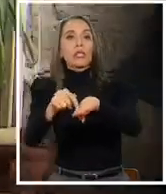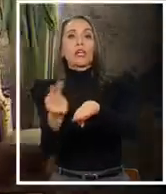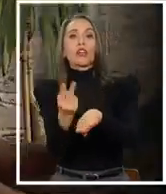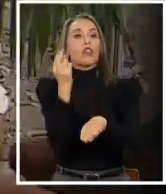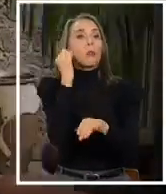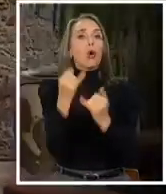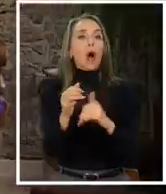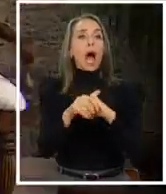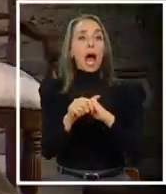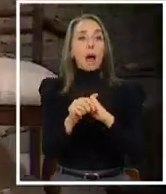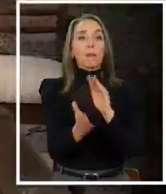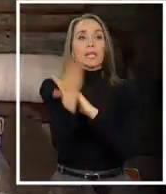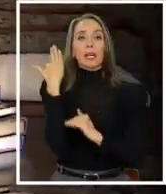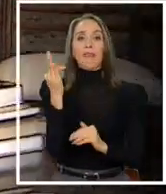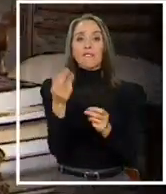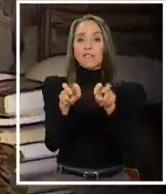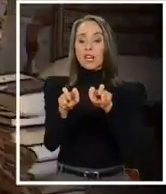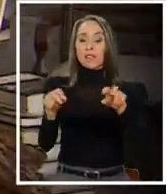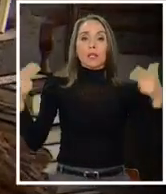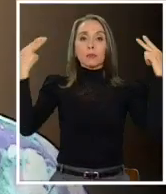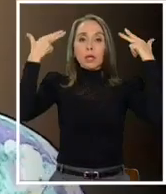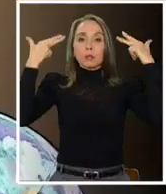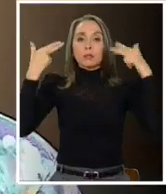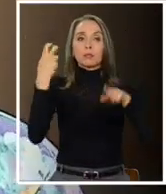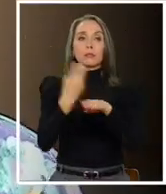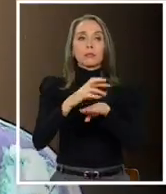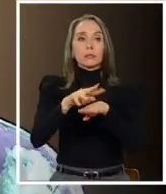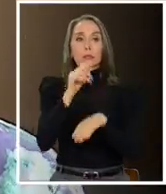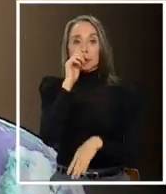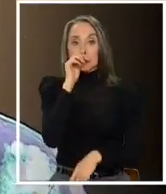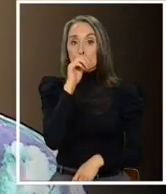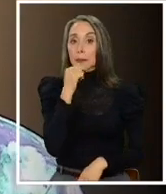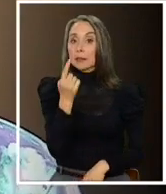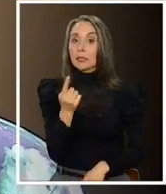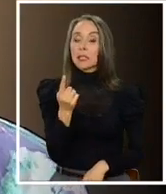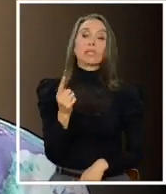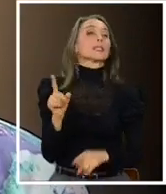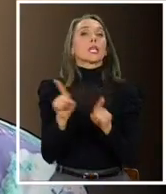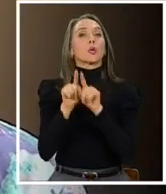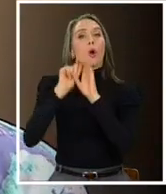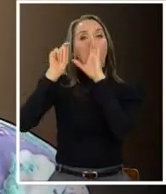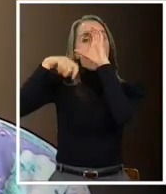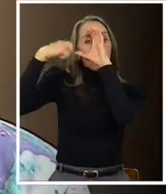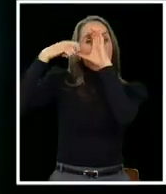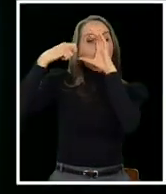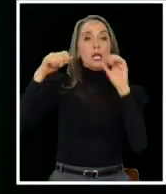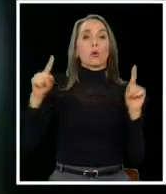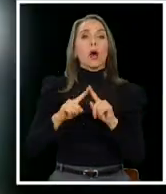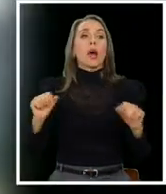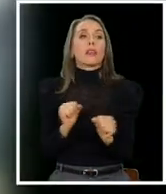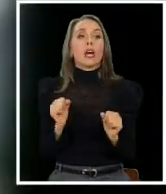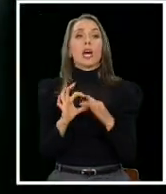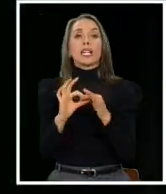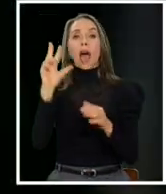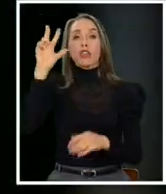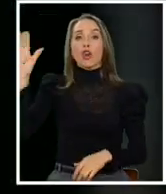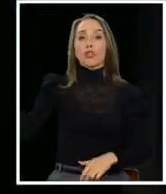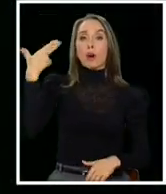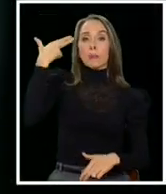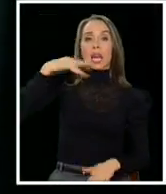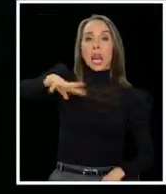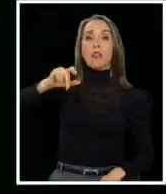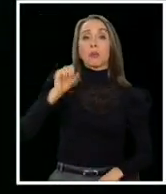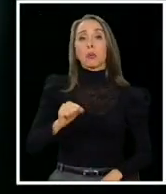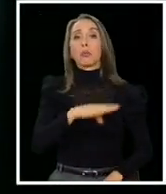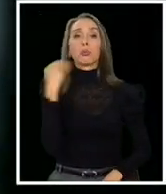de amigas en febrero de este año. Fue una película de terror. Gracias a Dios no me dispararon.